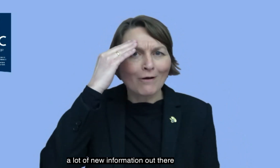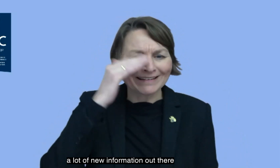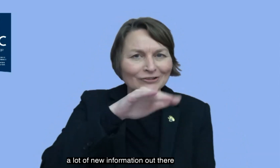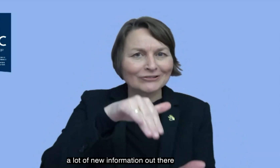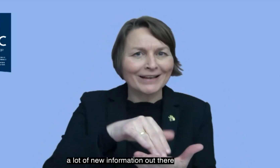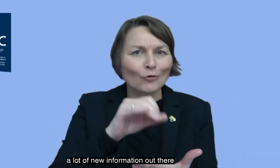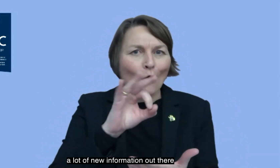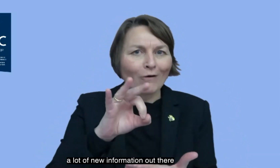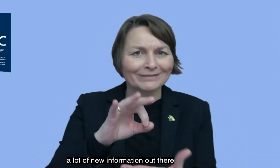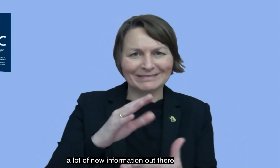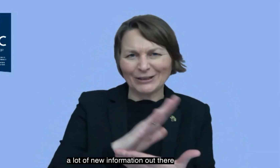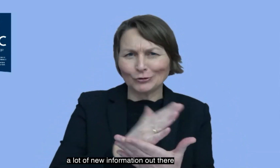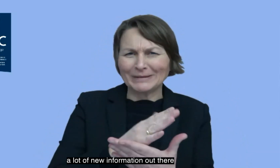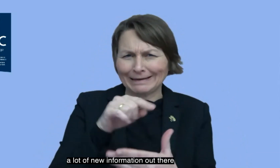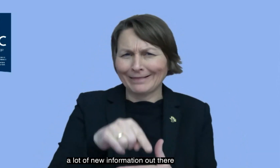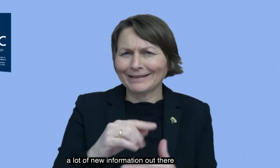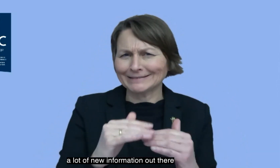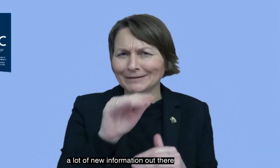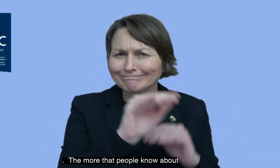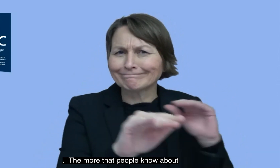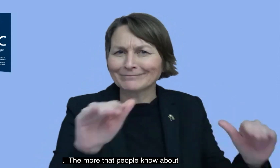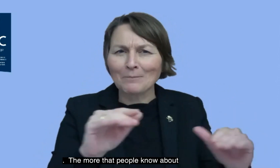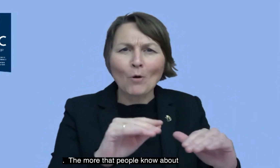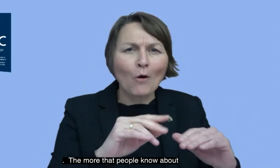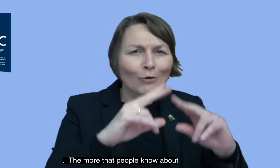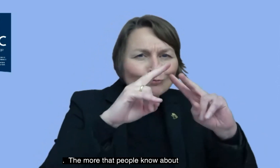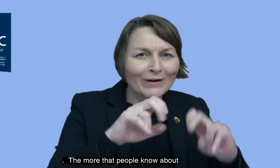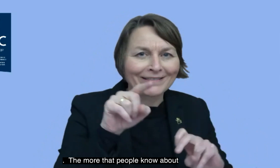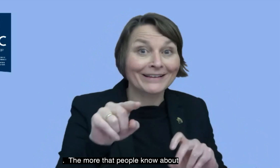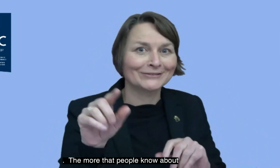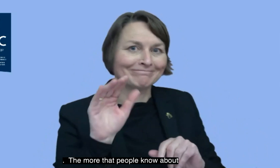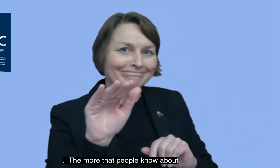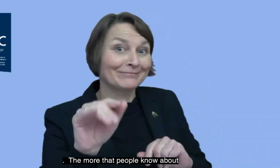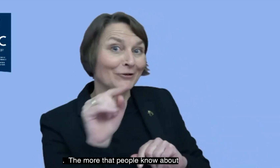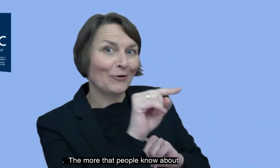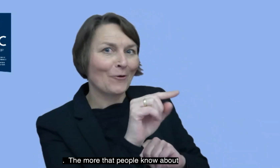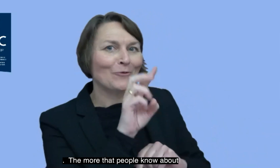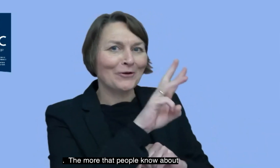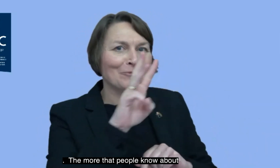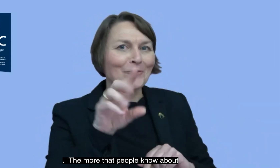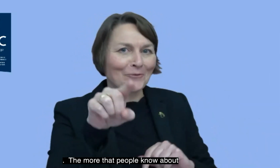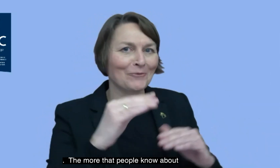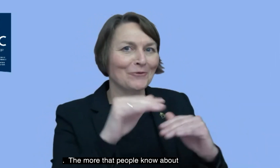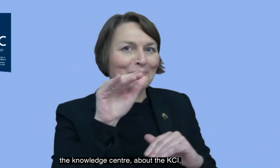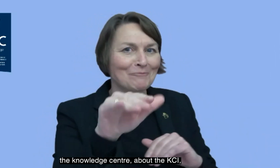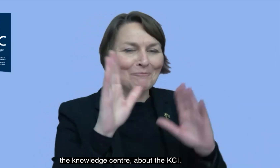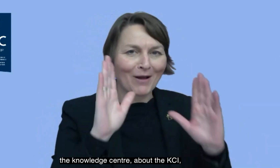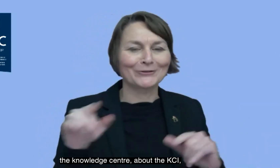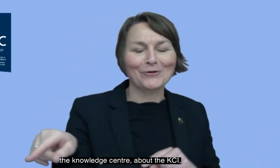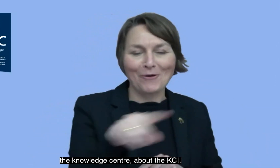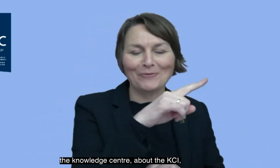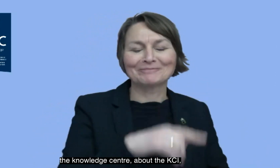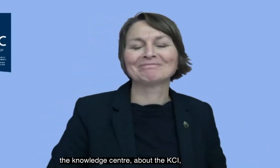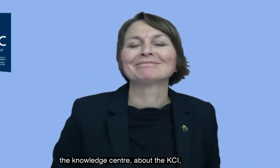información nueva a disposición. Y cuanto más sepamos acerca